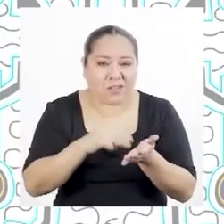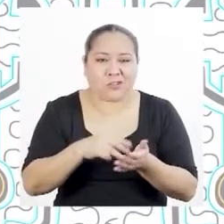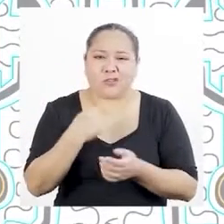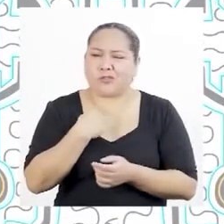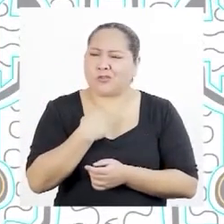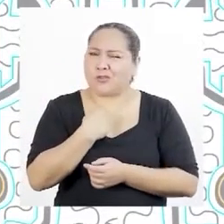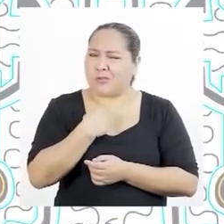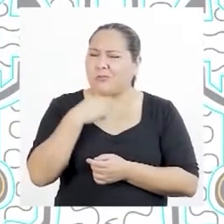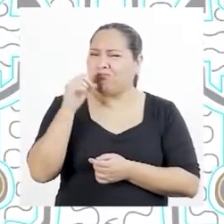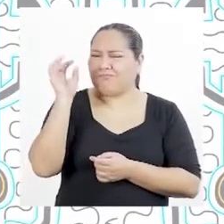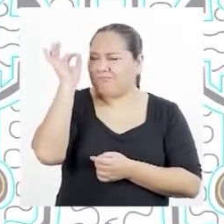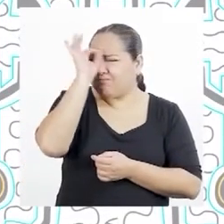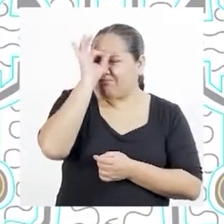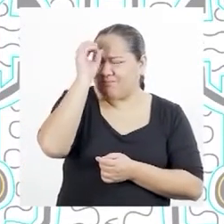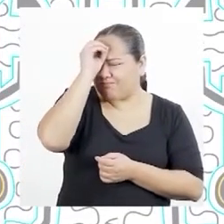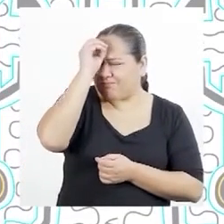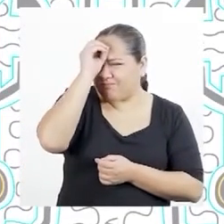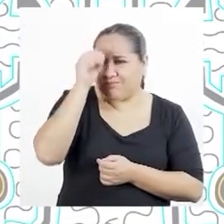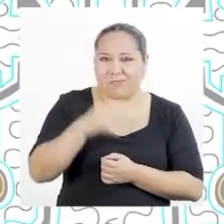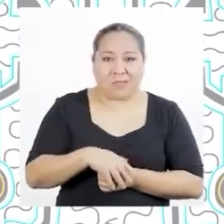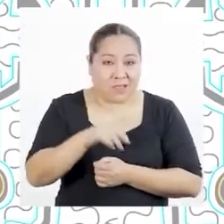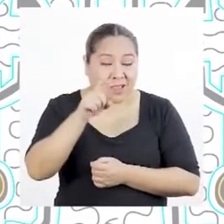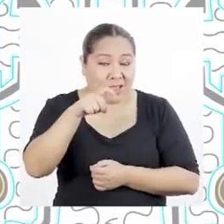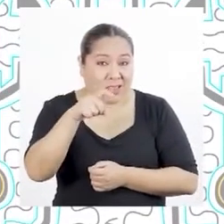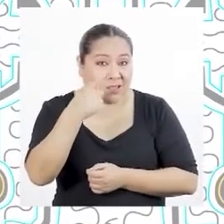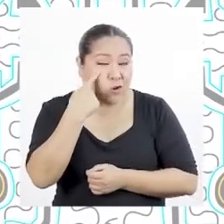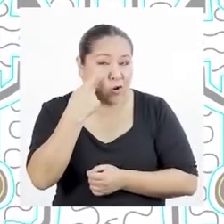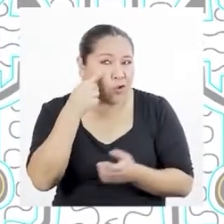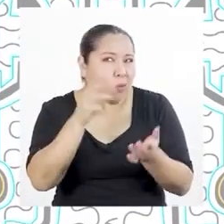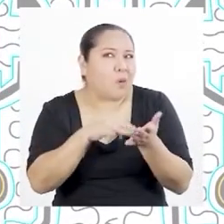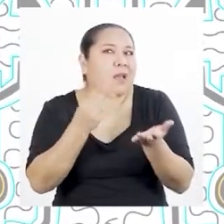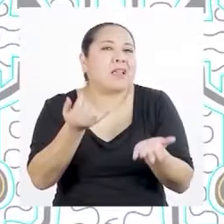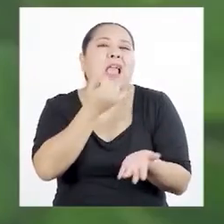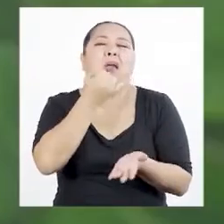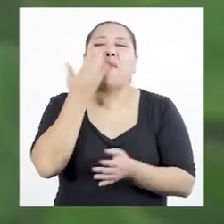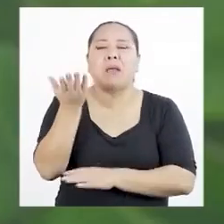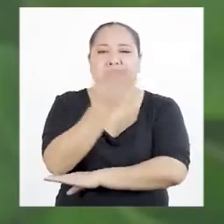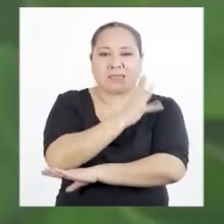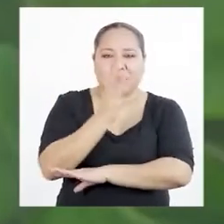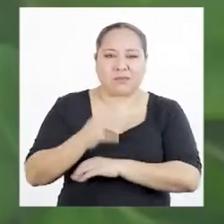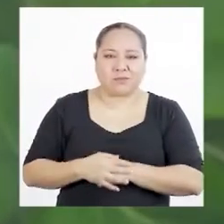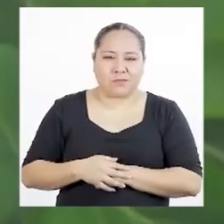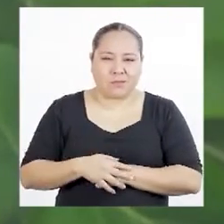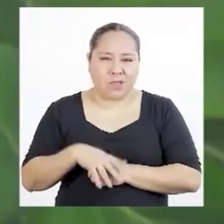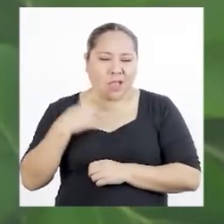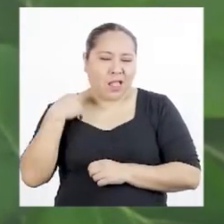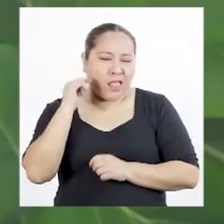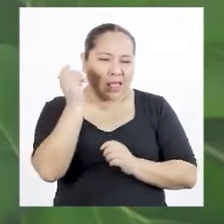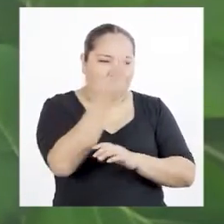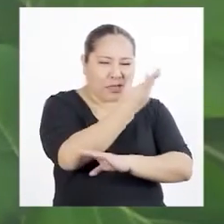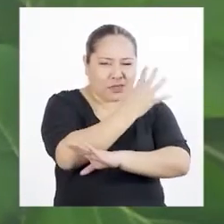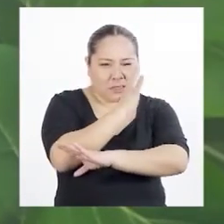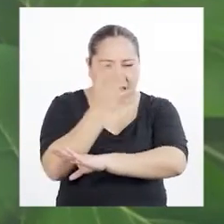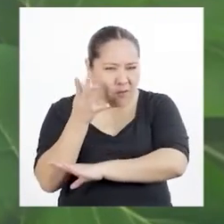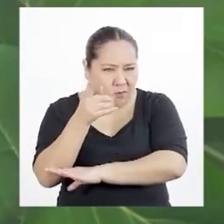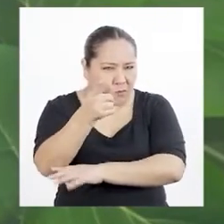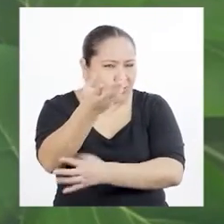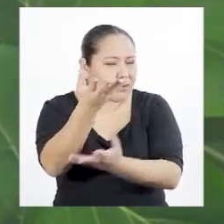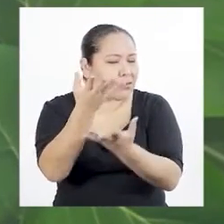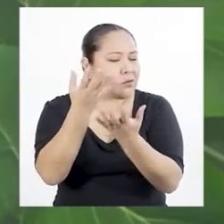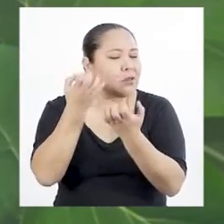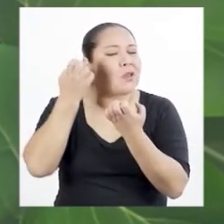yo tampoco sé mucho. Nos toca conocer más sobre lo que pasa en la selva. Sobre la selva quieren